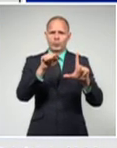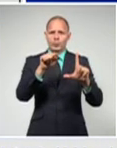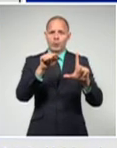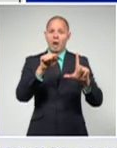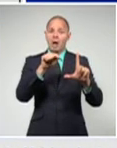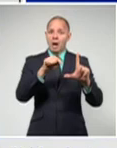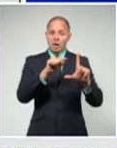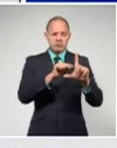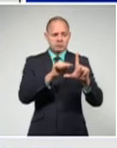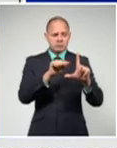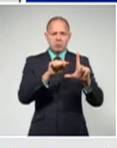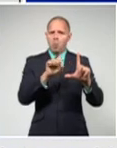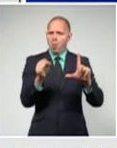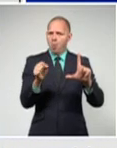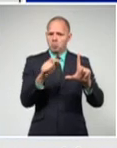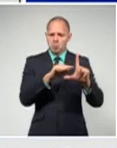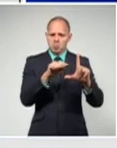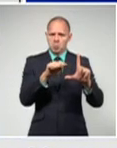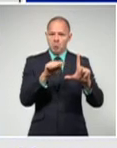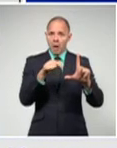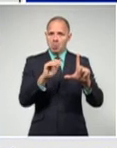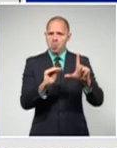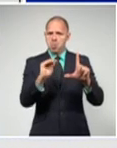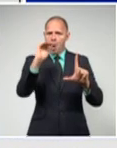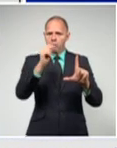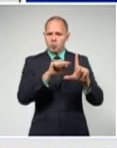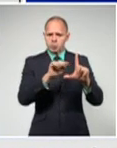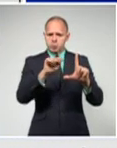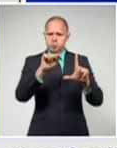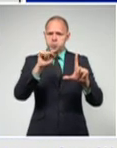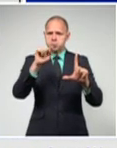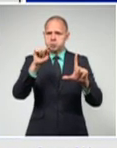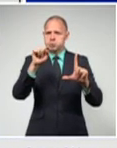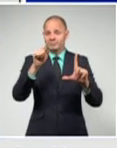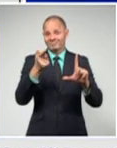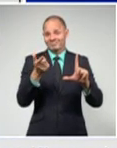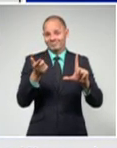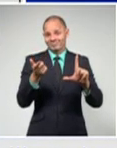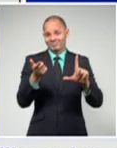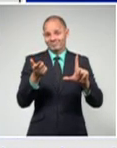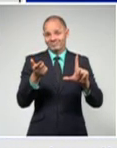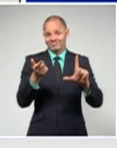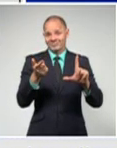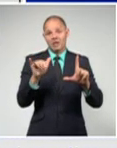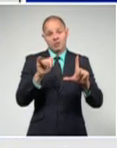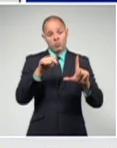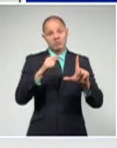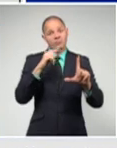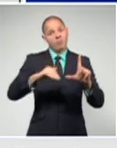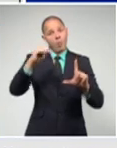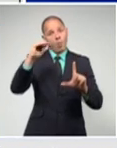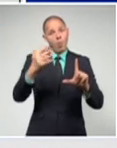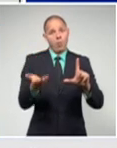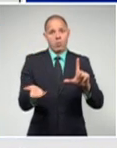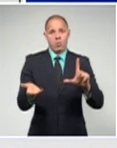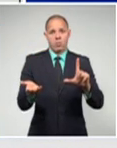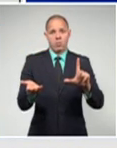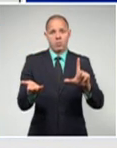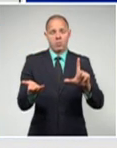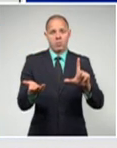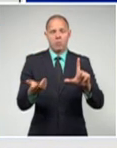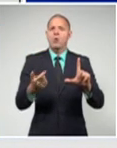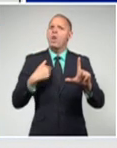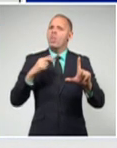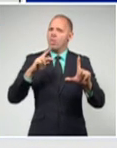que todavía, aunque ayer una cifra inferior, pero todavía es elevado. Y como reitero,